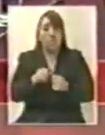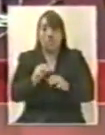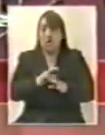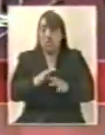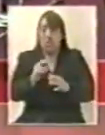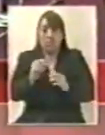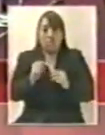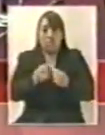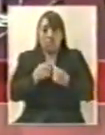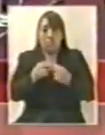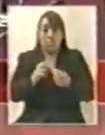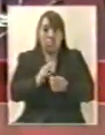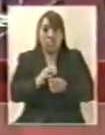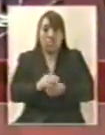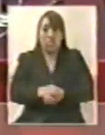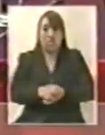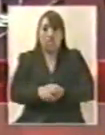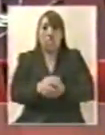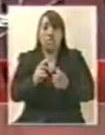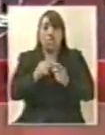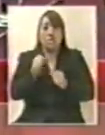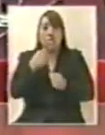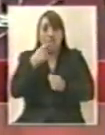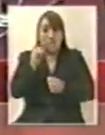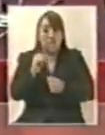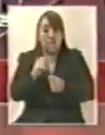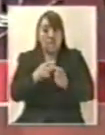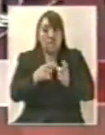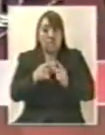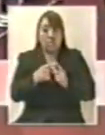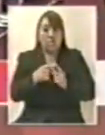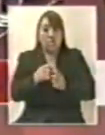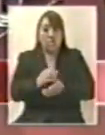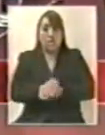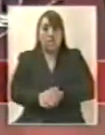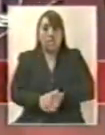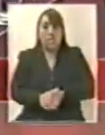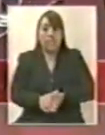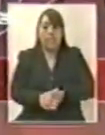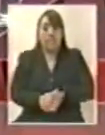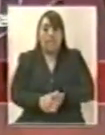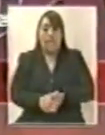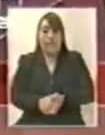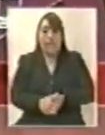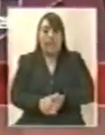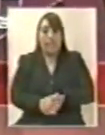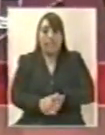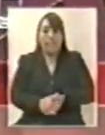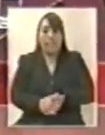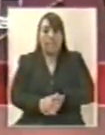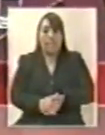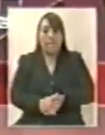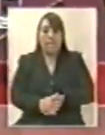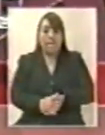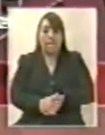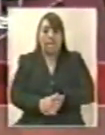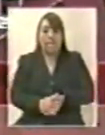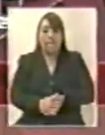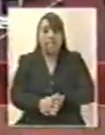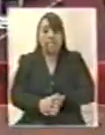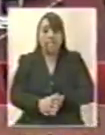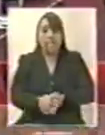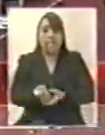tienen la gran mayoría de partidos en el Perú. Si eso es no así, tienen siquiera ese número entonces, de entonces, ¿qué hacen muchos si eso partidos? Es